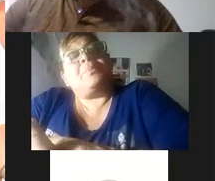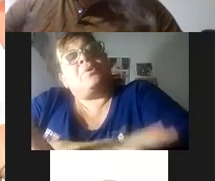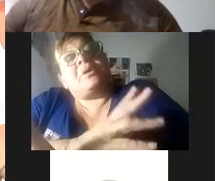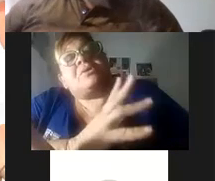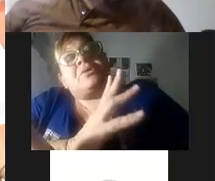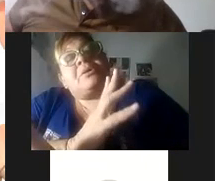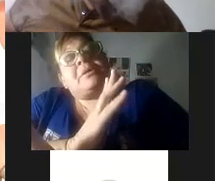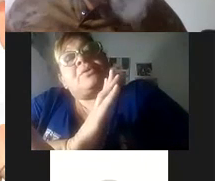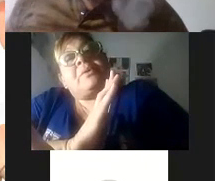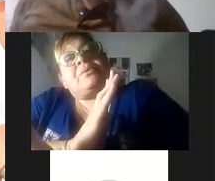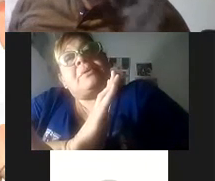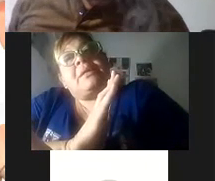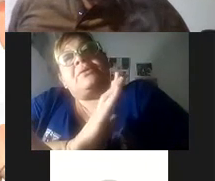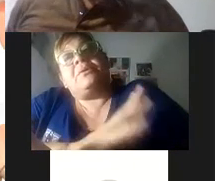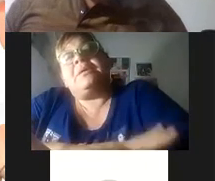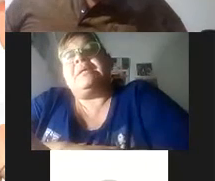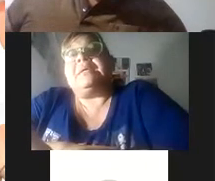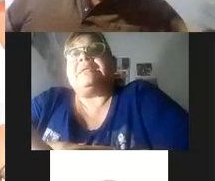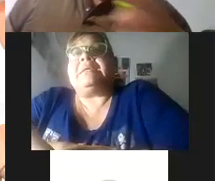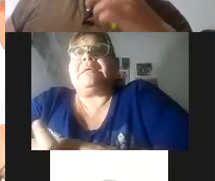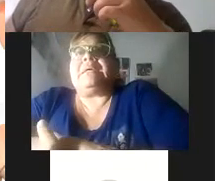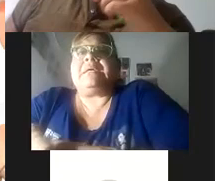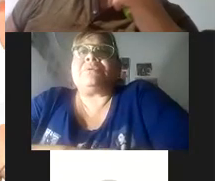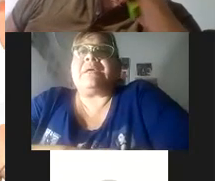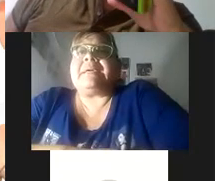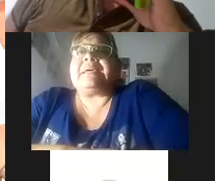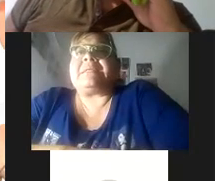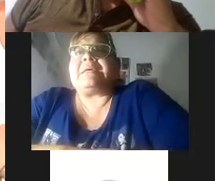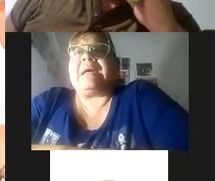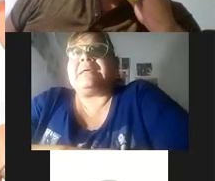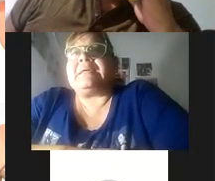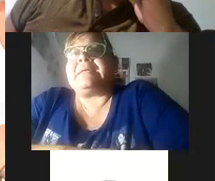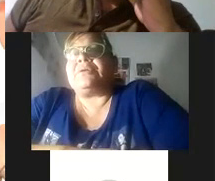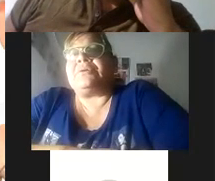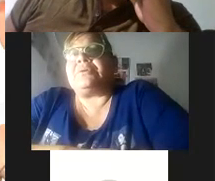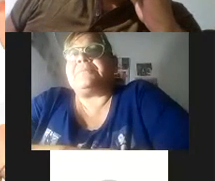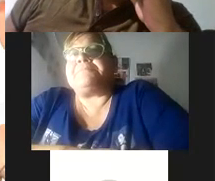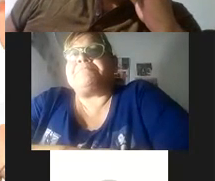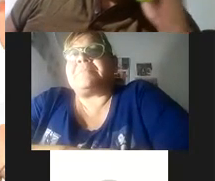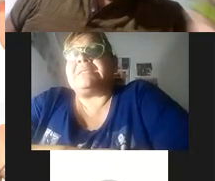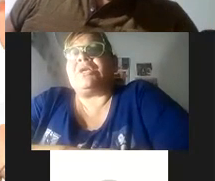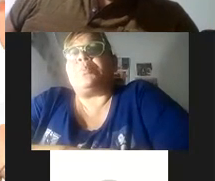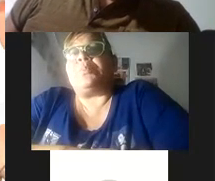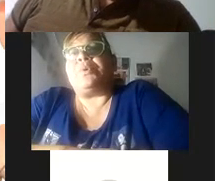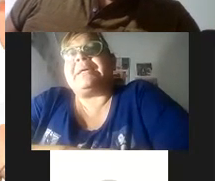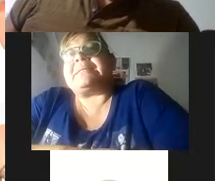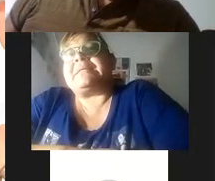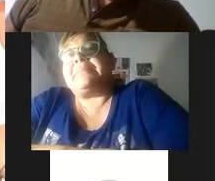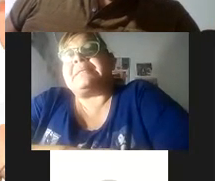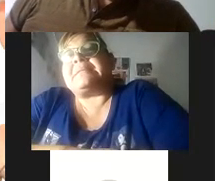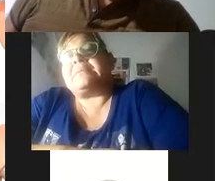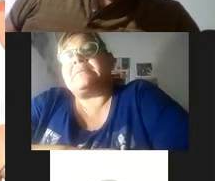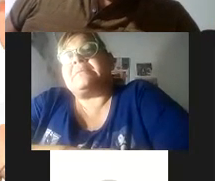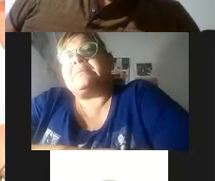Por lo que yo estuve estudiando, si es una vez que se desgasta, ya no puede